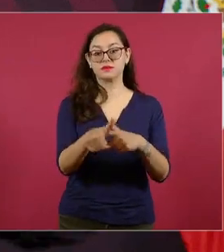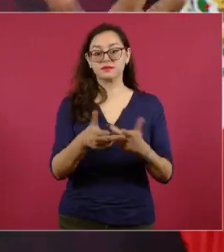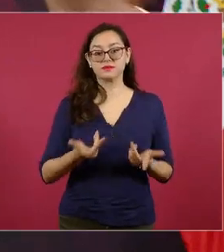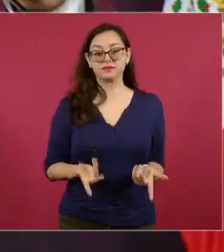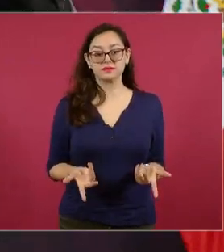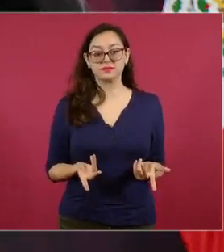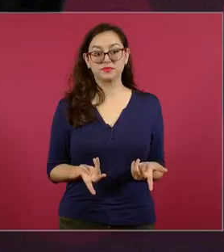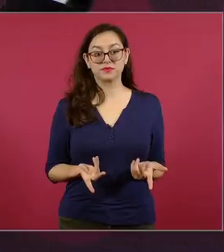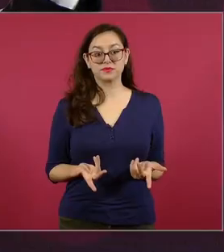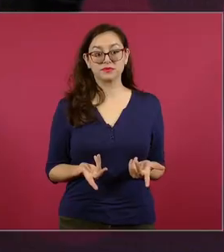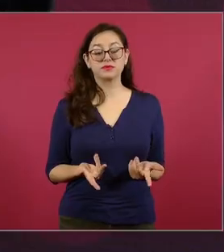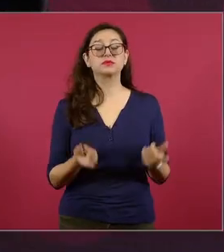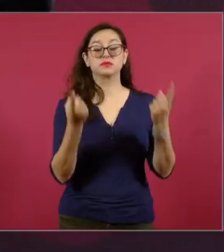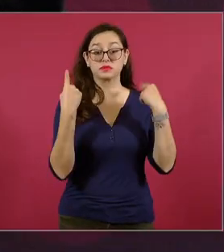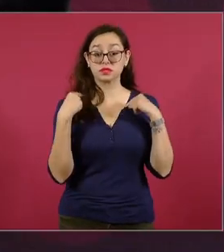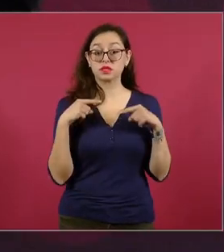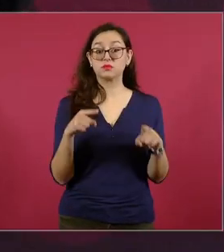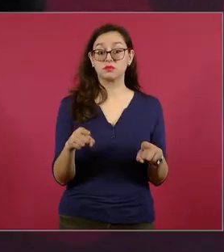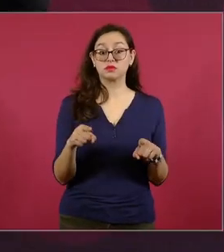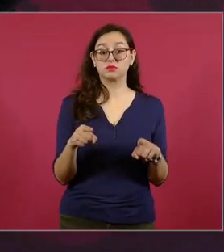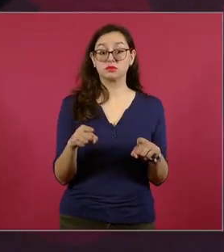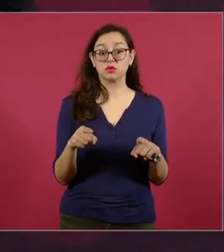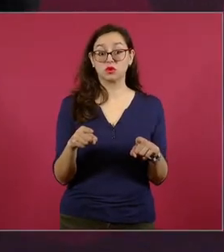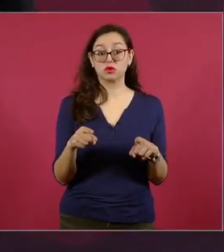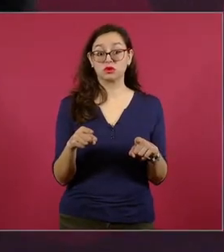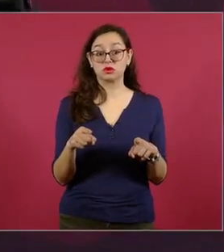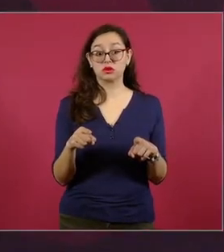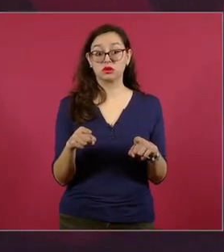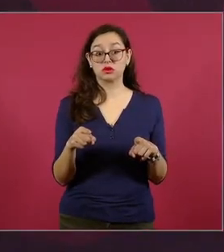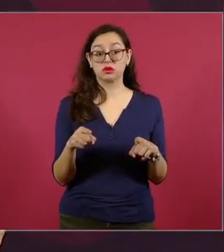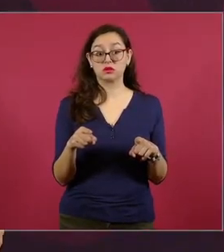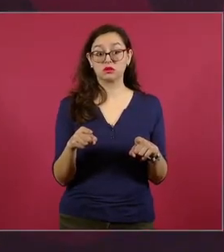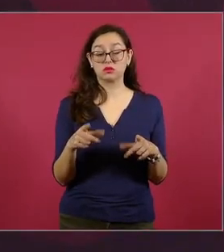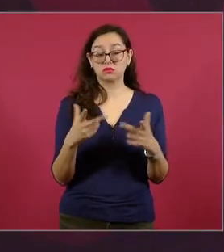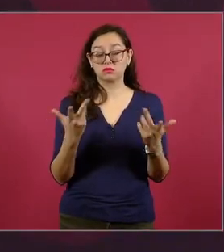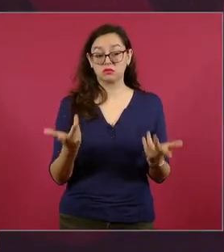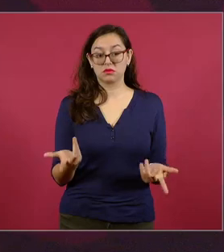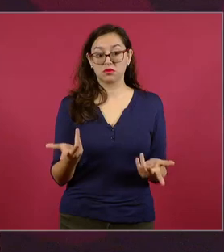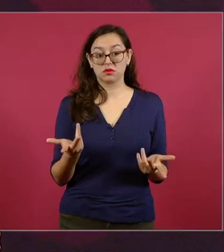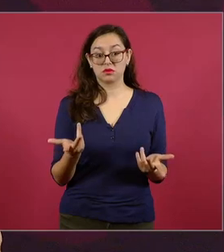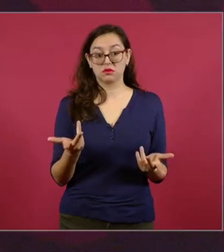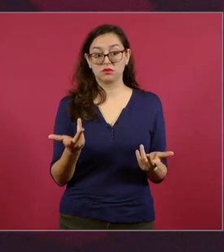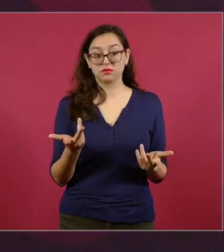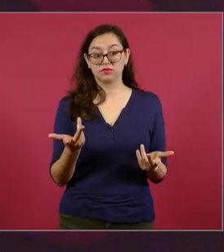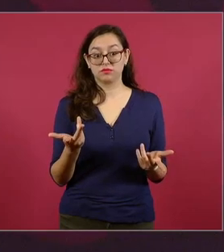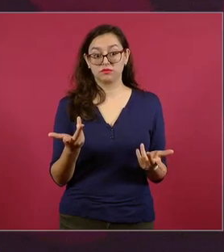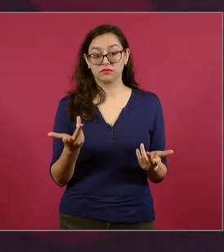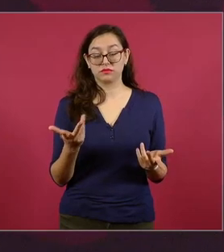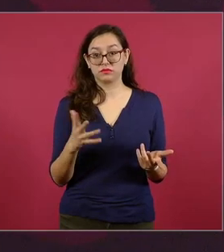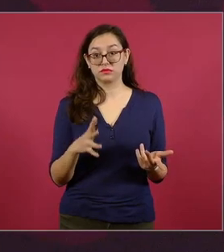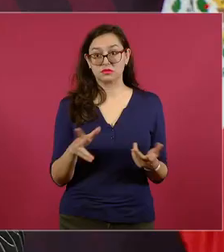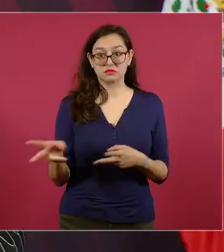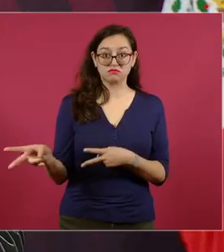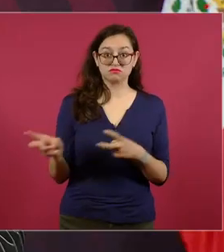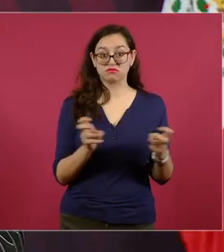al mismo tiempo que se saqueaba a las colonias de América.